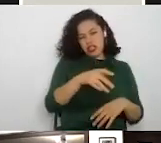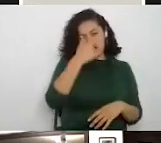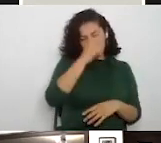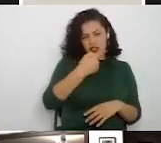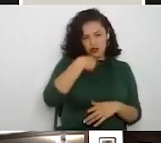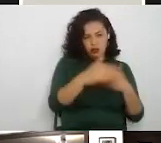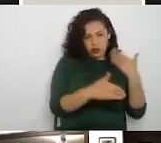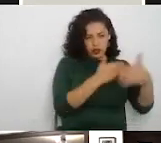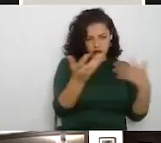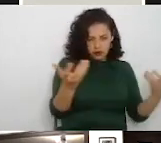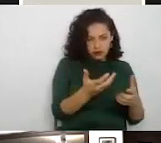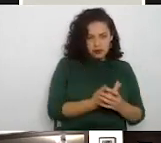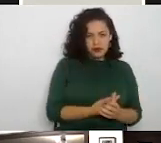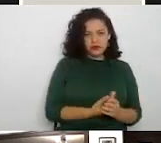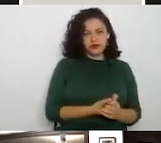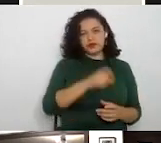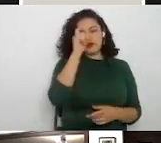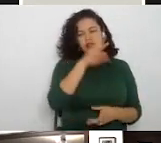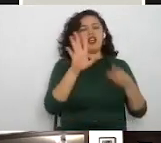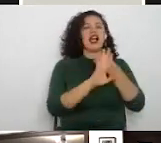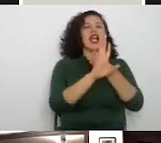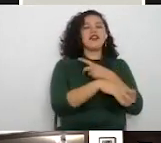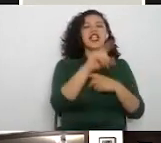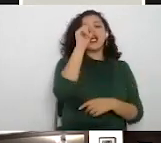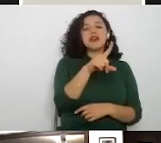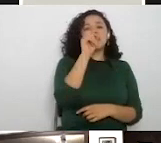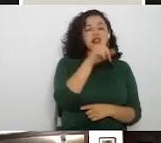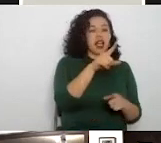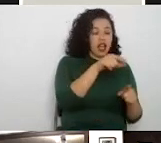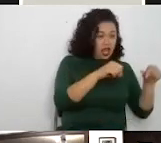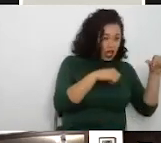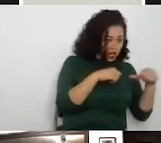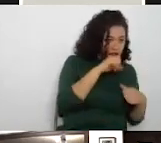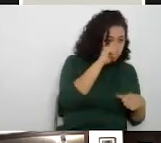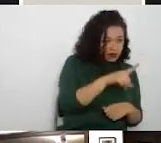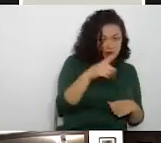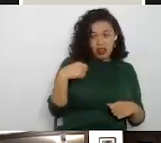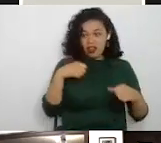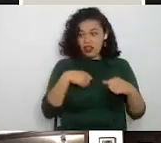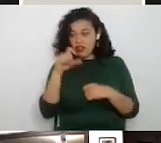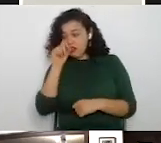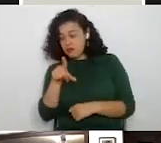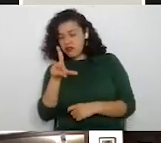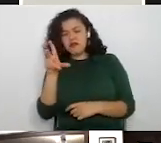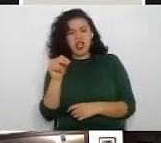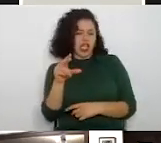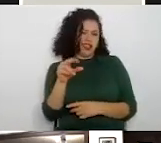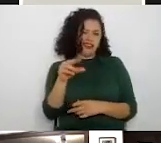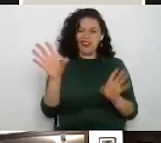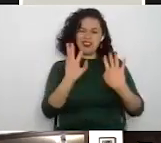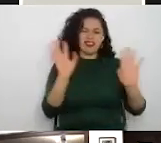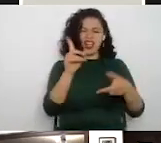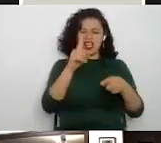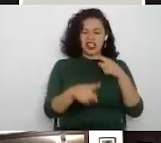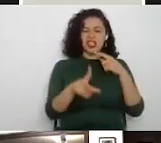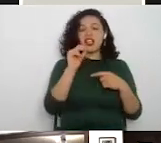proceso y evita el estarlas repitiendo en diferentes actividades, ¿no? Normalmente es una recomendación que estas